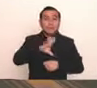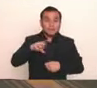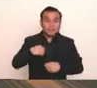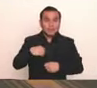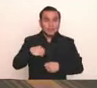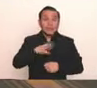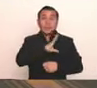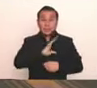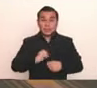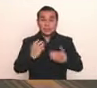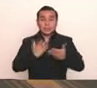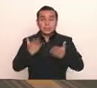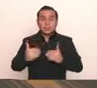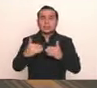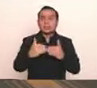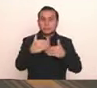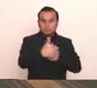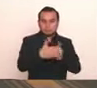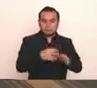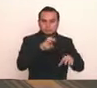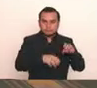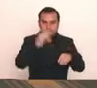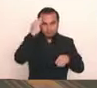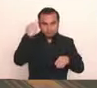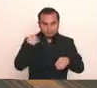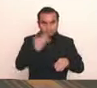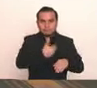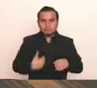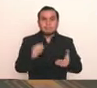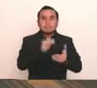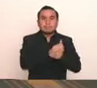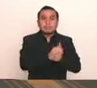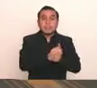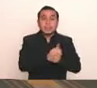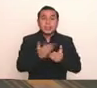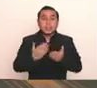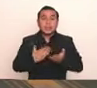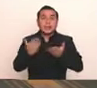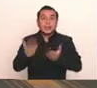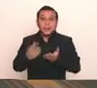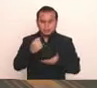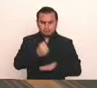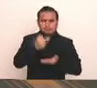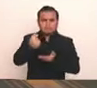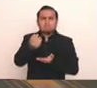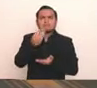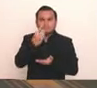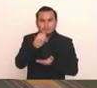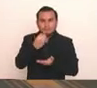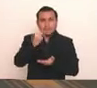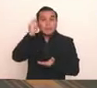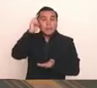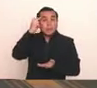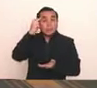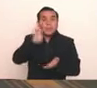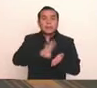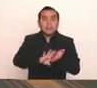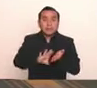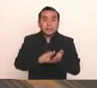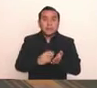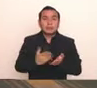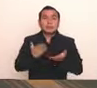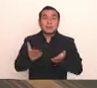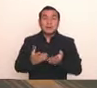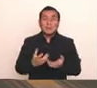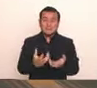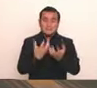el despacho a la primera mamá hizo entrega de paquetes con alimentos a personas que no recibieron los 300 dólares se repartieron miles de